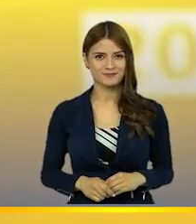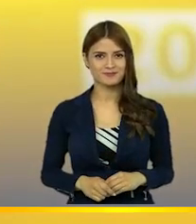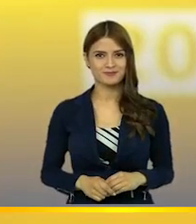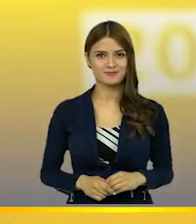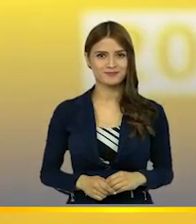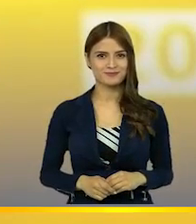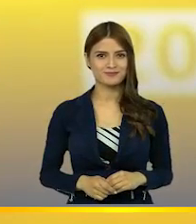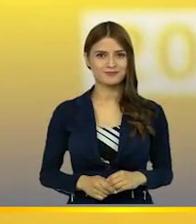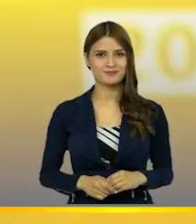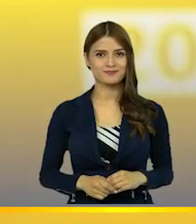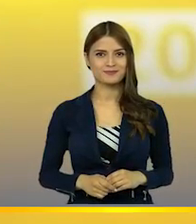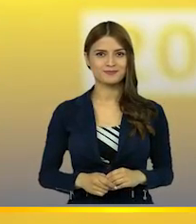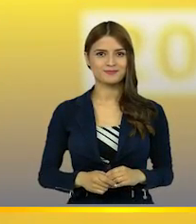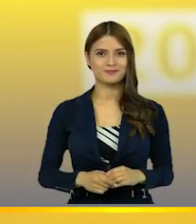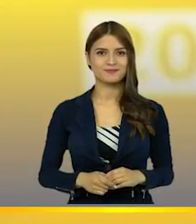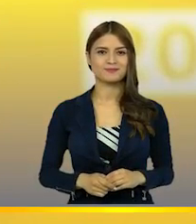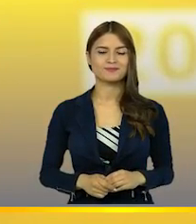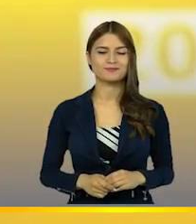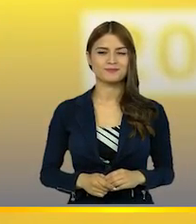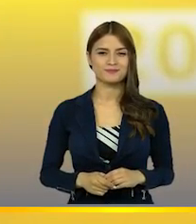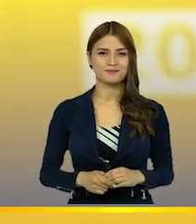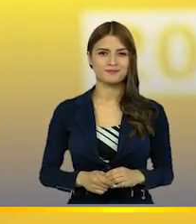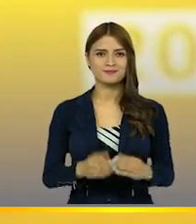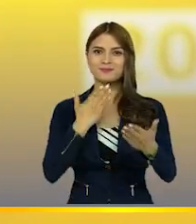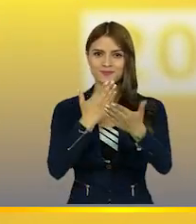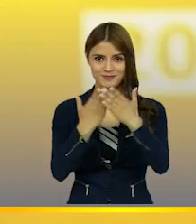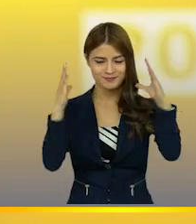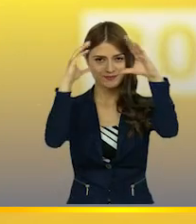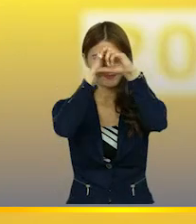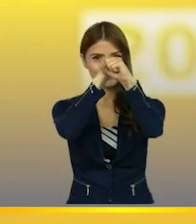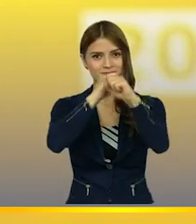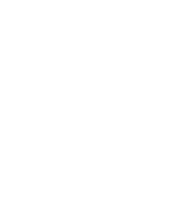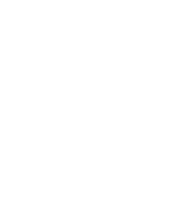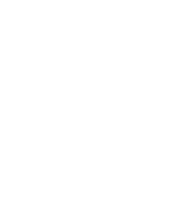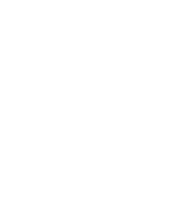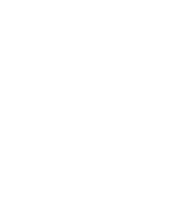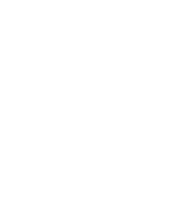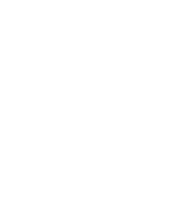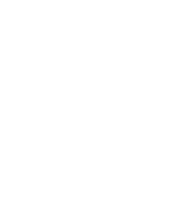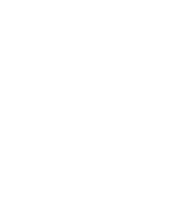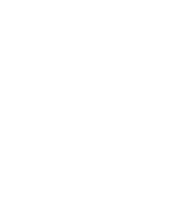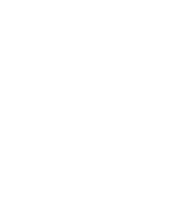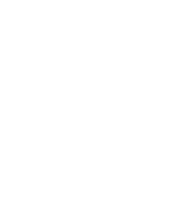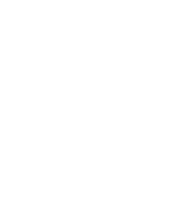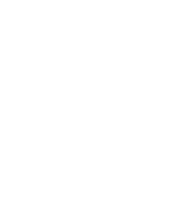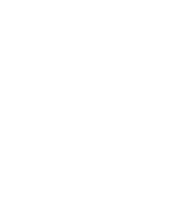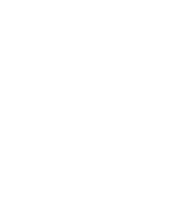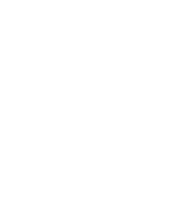reconciliación. Buenas noches.